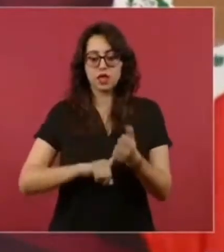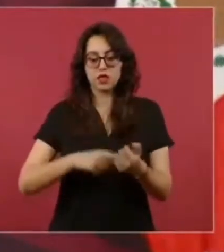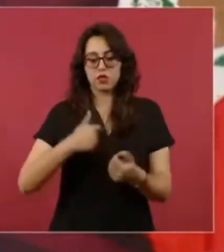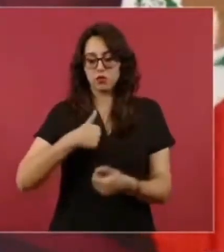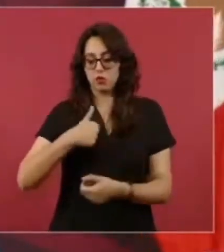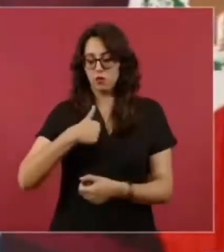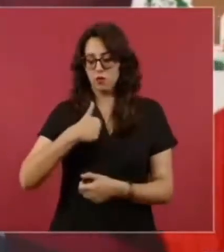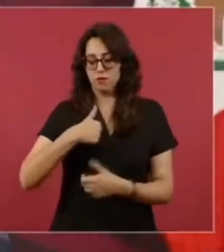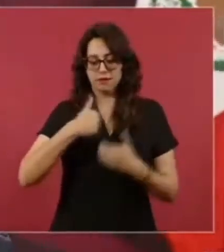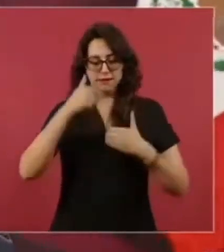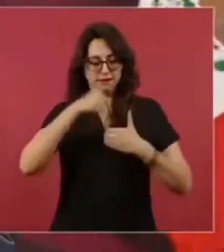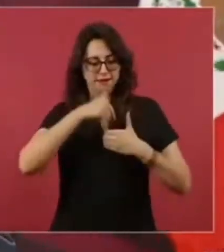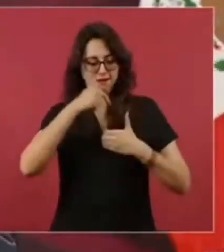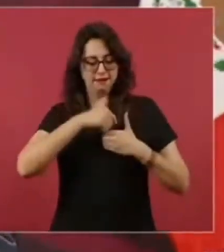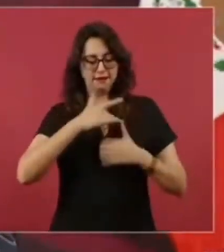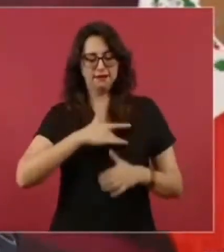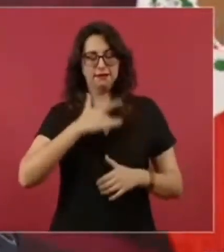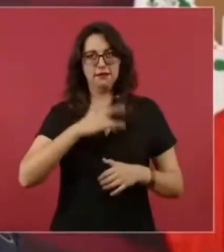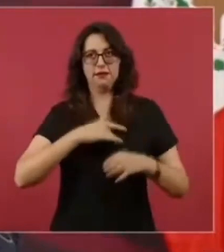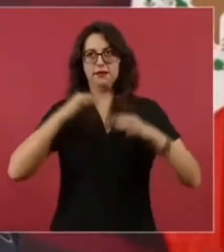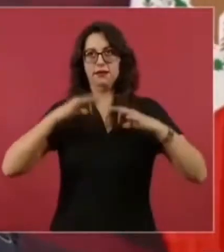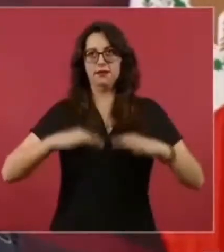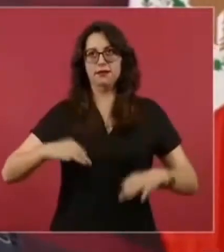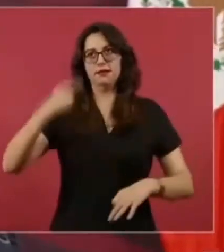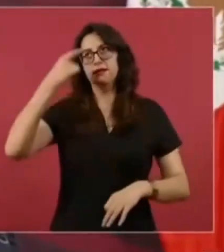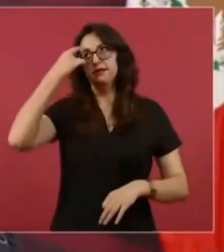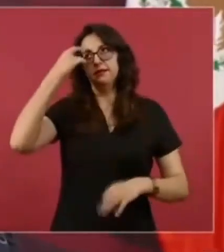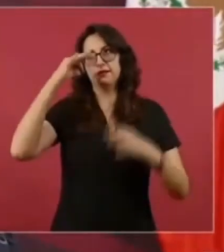con el prójimo.